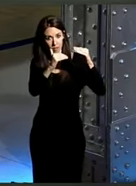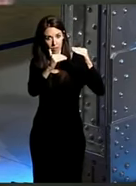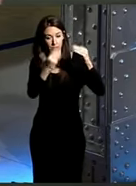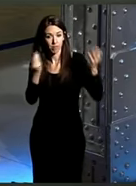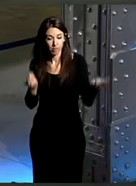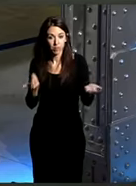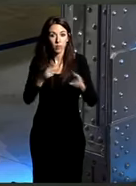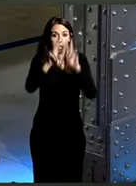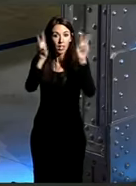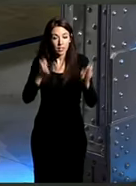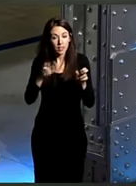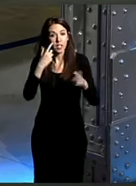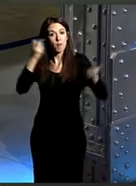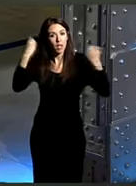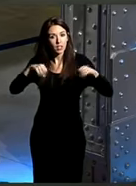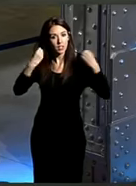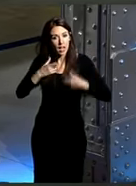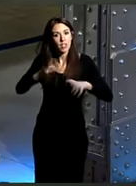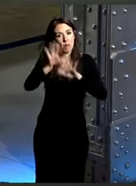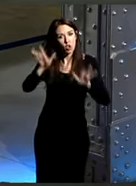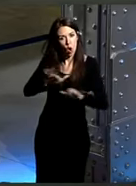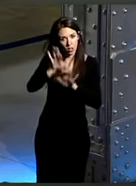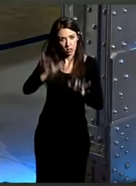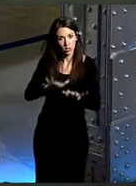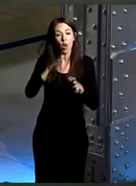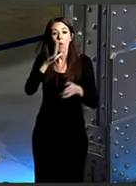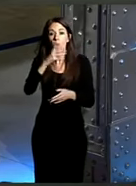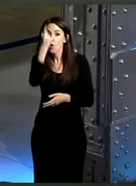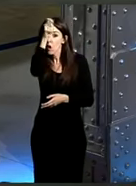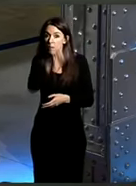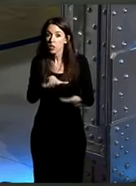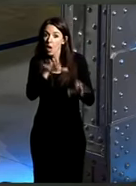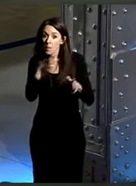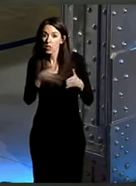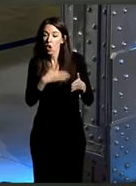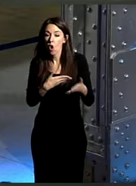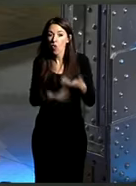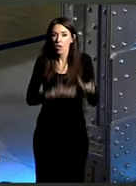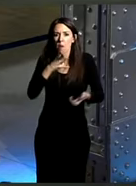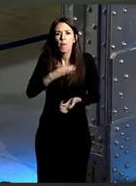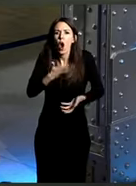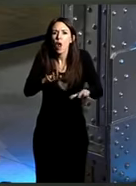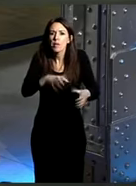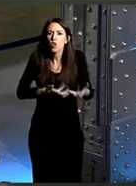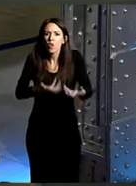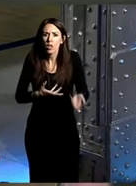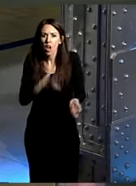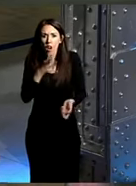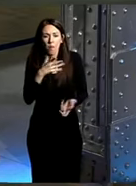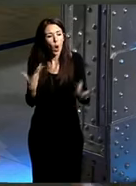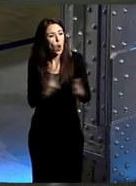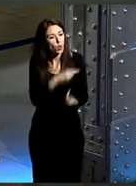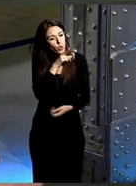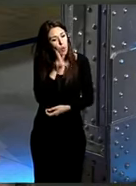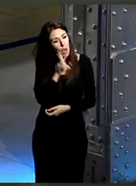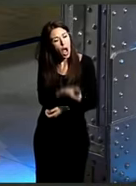el tema del training y del tema del coaching. Porque así como una persona aprende a cocinar, ¿por qué la gente aprende a cocinar? Porque está con la madre,